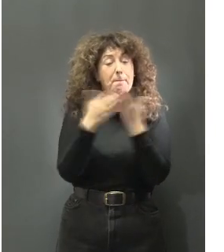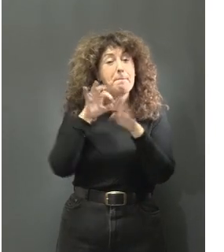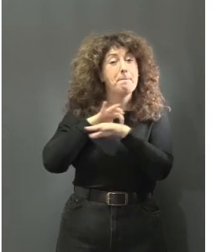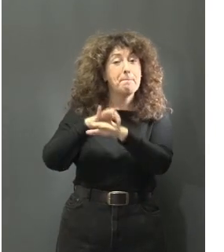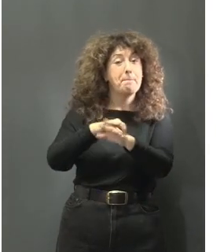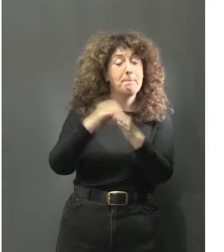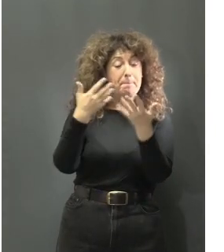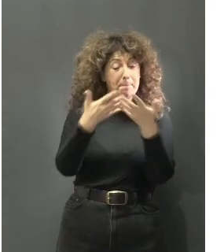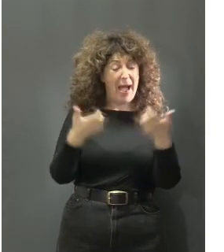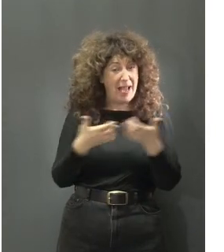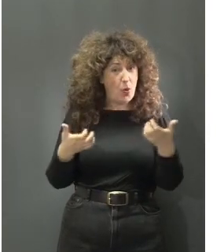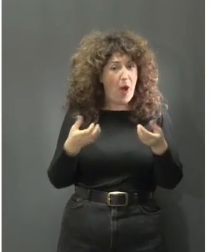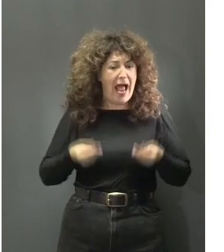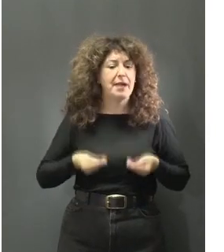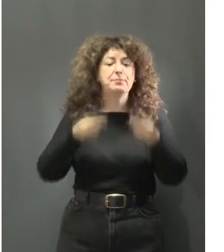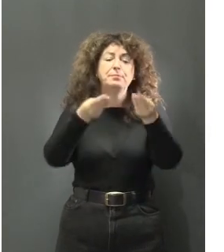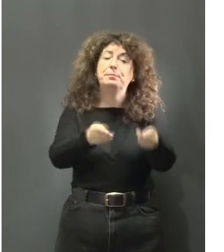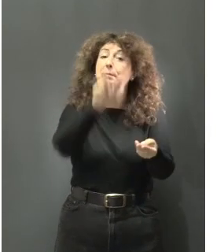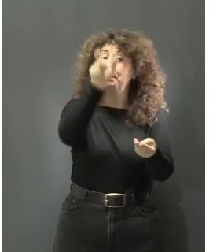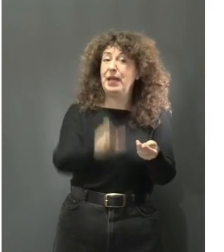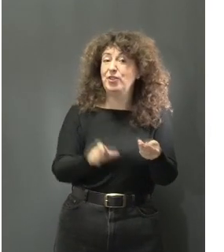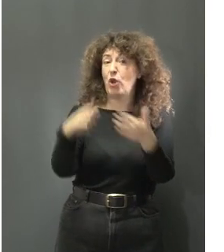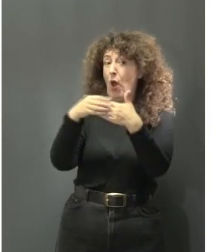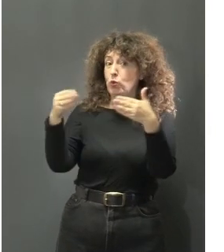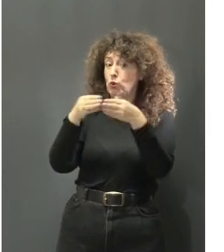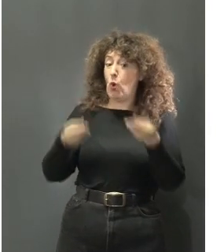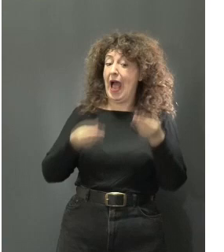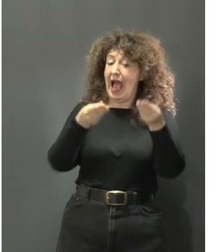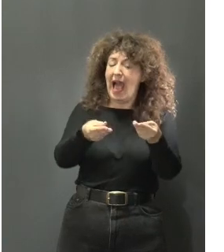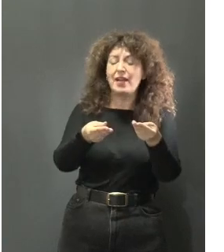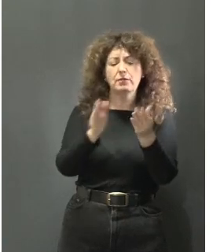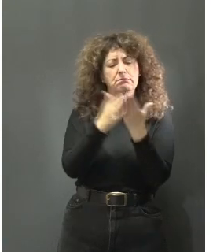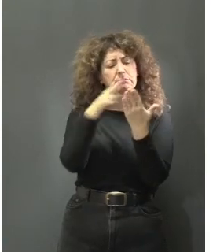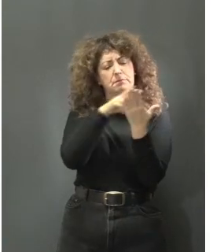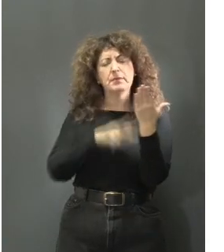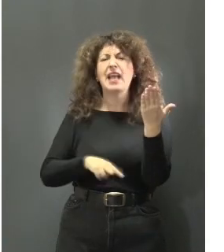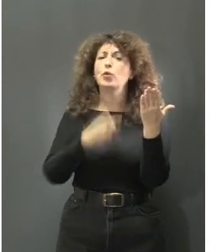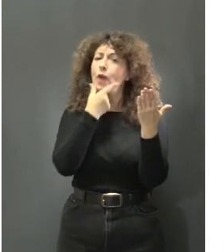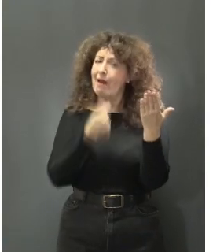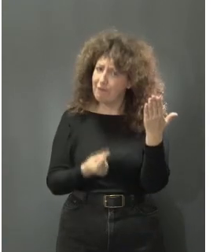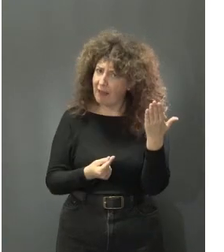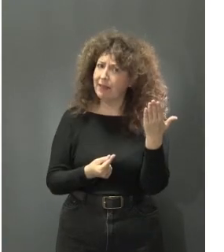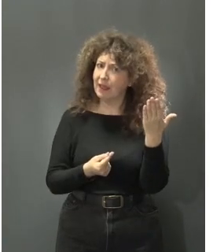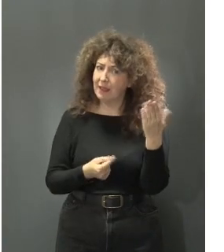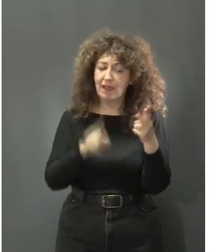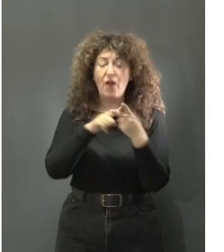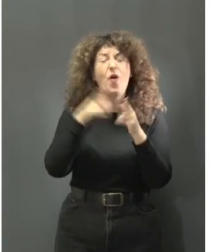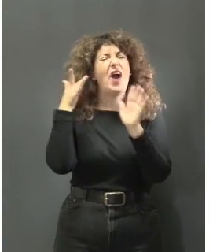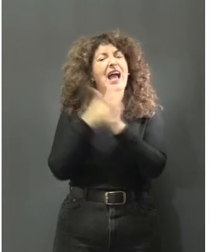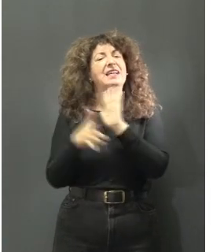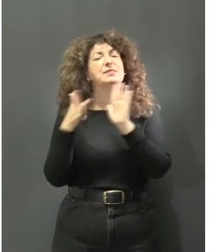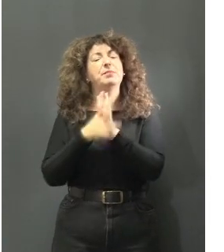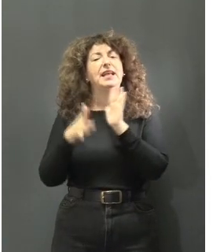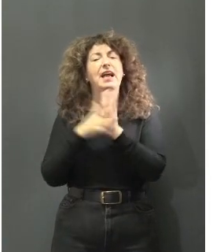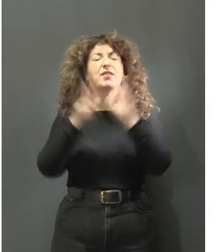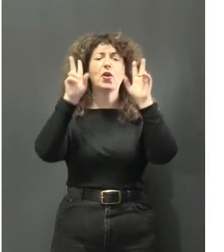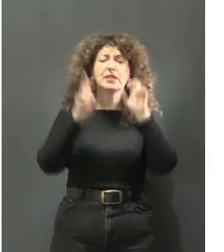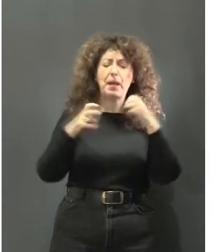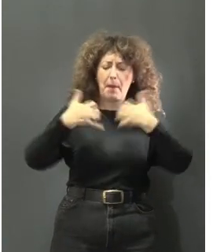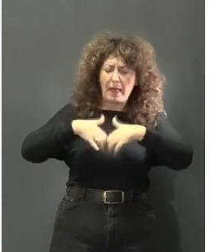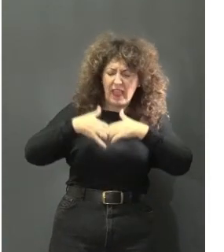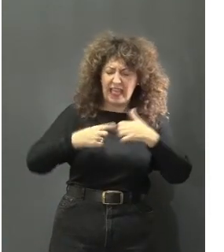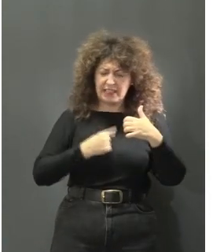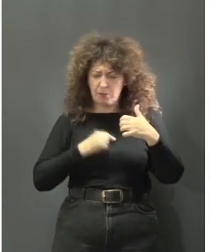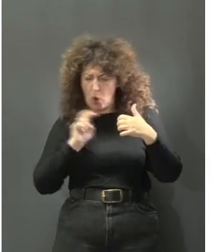las personas usuarias estén en lectura fácil, que las explicaciones que se hacen sobre los